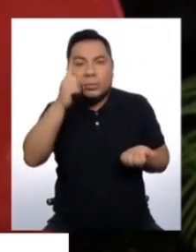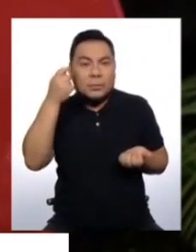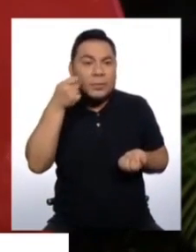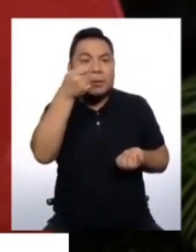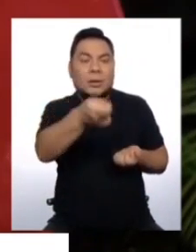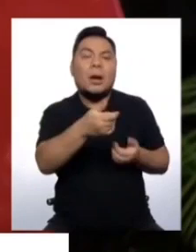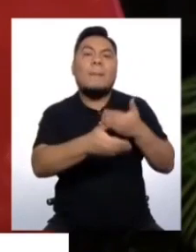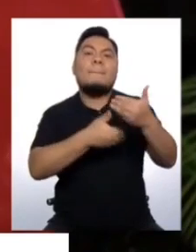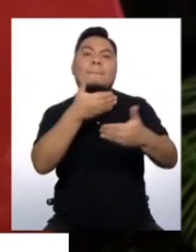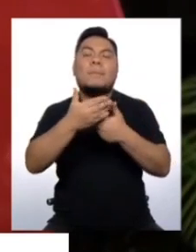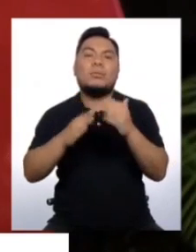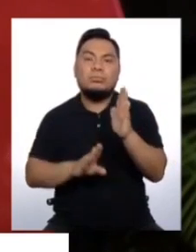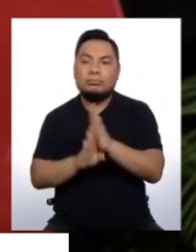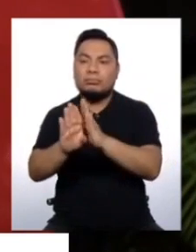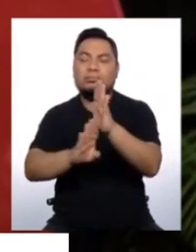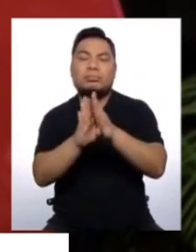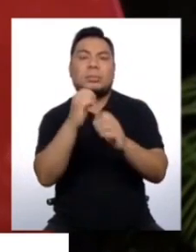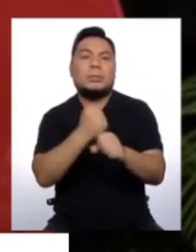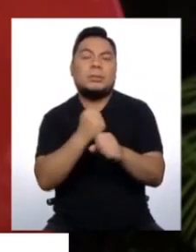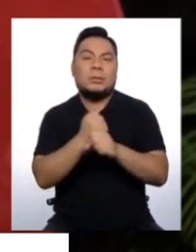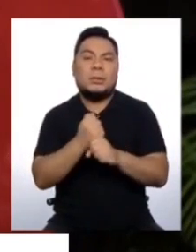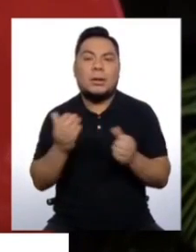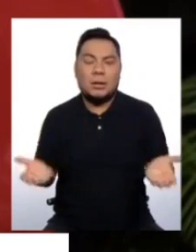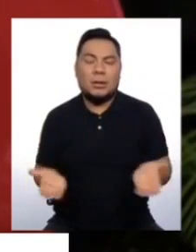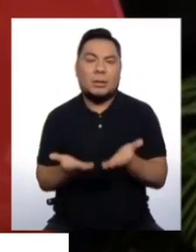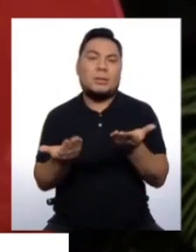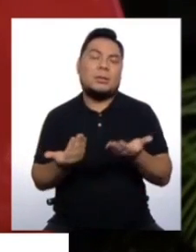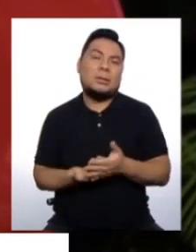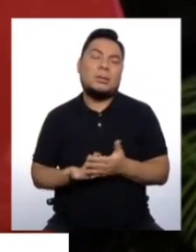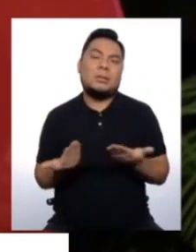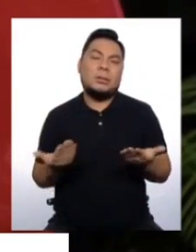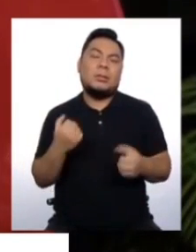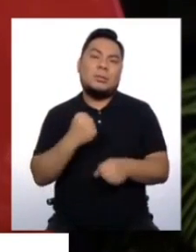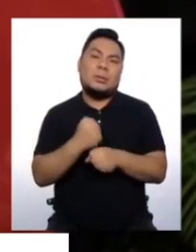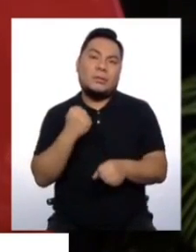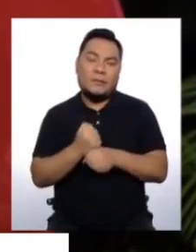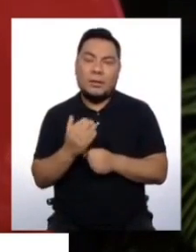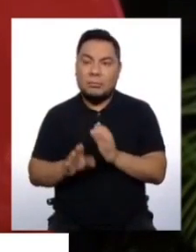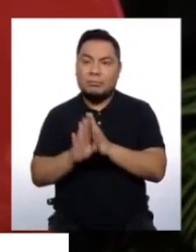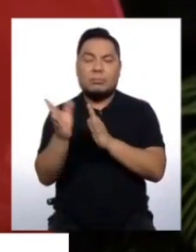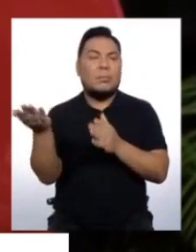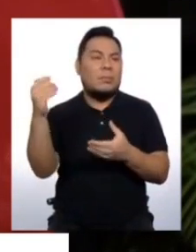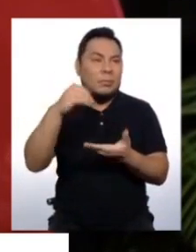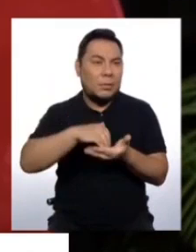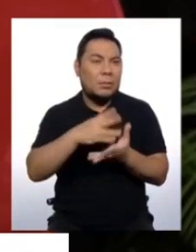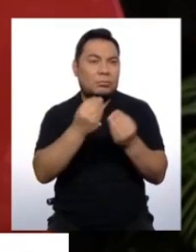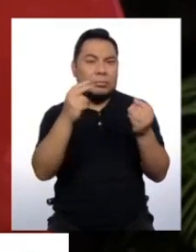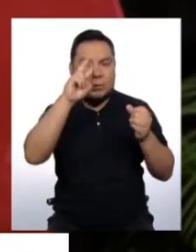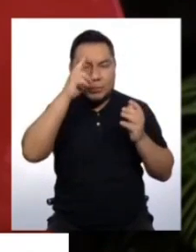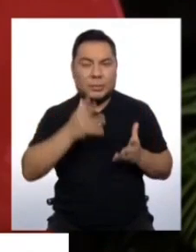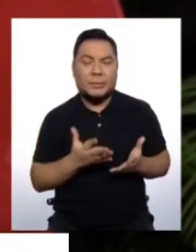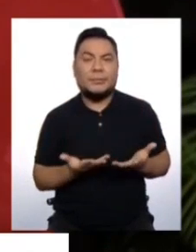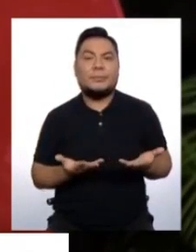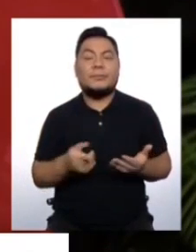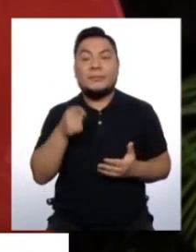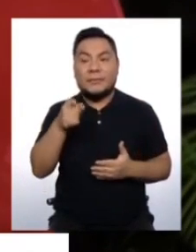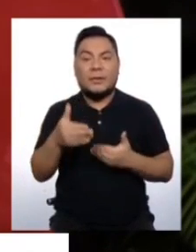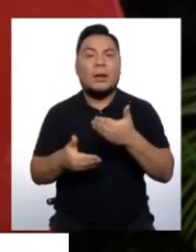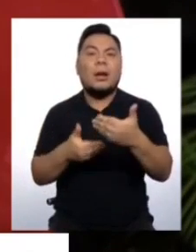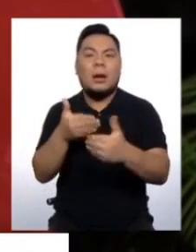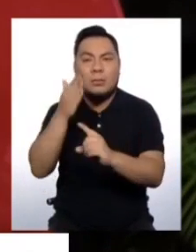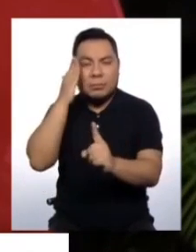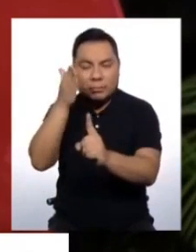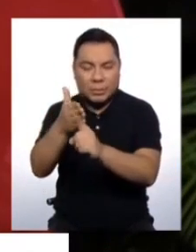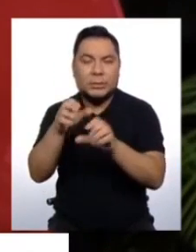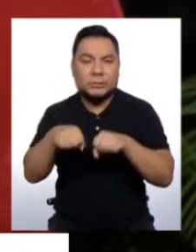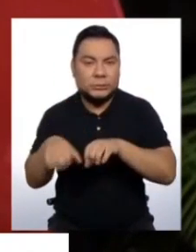este proceso de reactivación económica que genere puestos de trabajo para la mayoría de peruanos. Y en ese camino